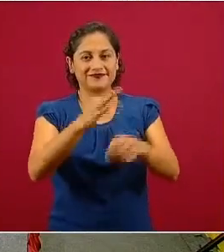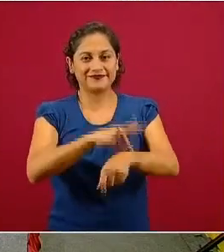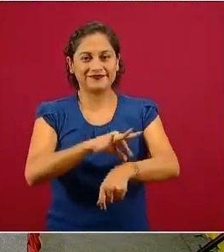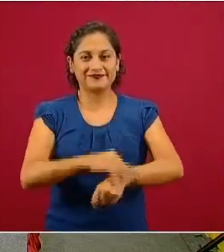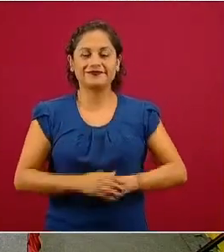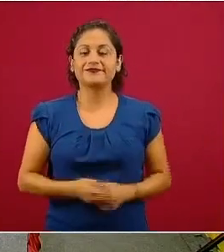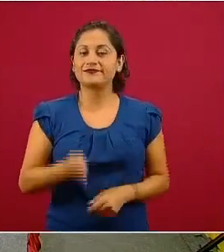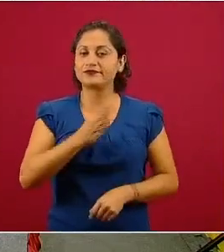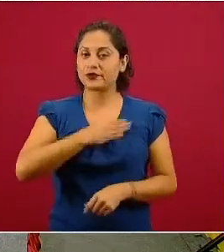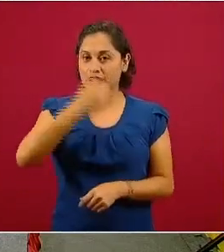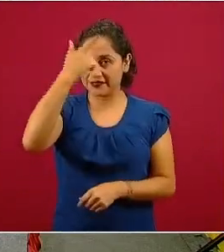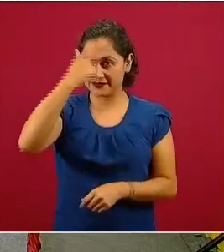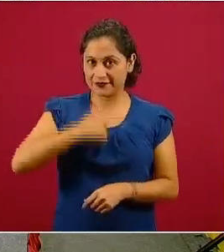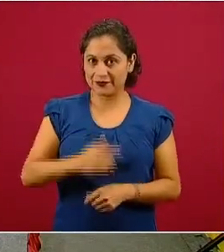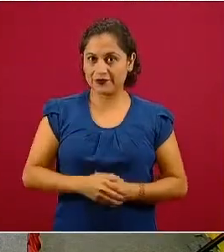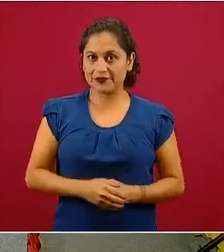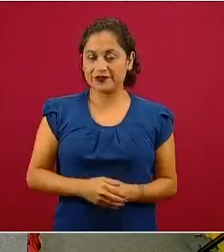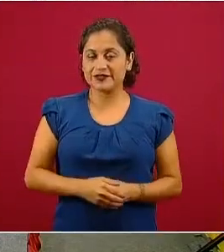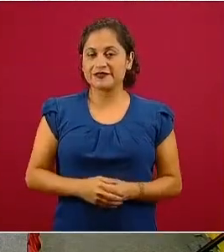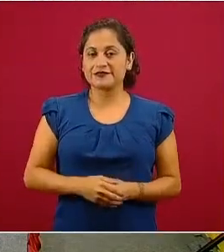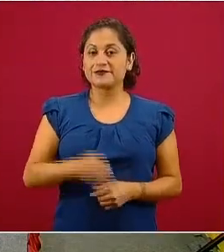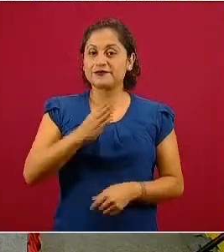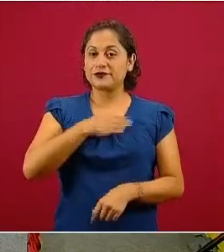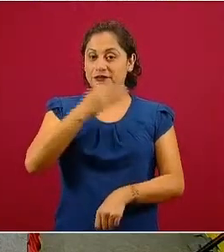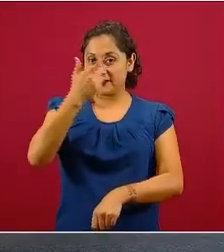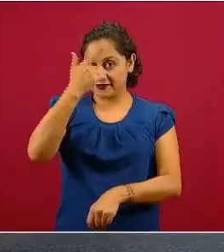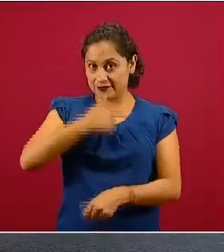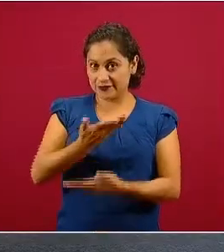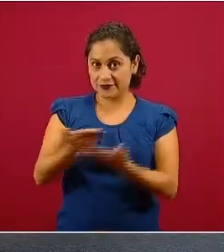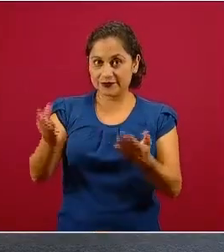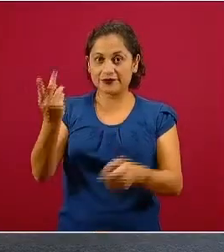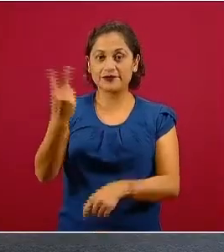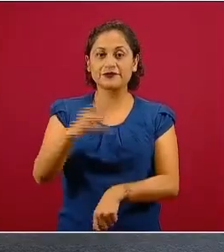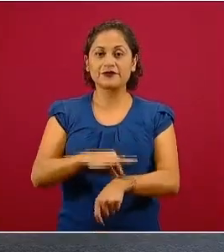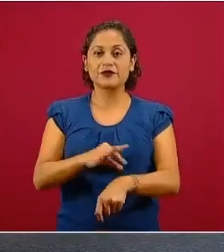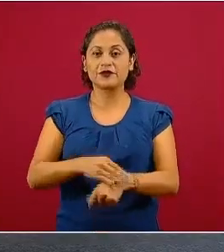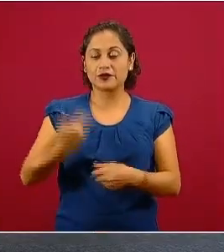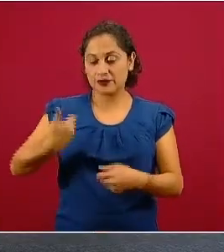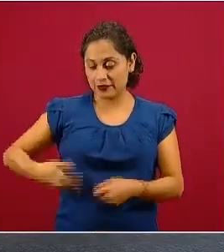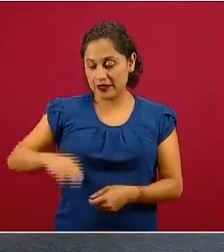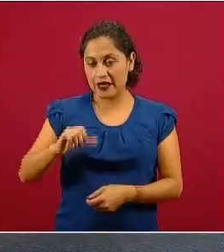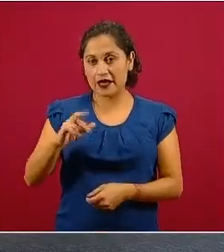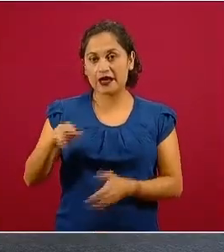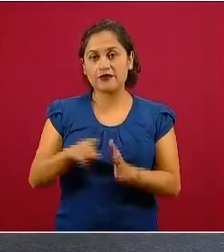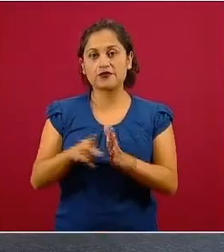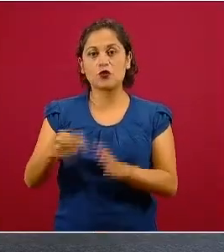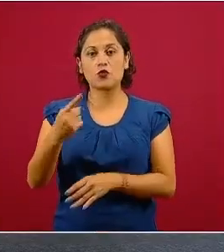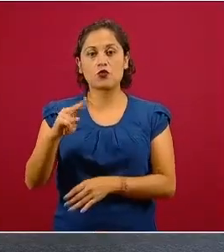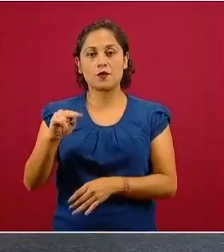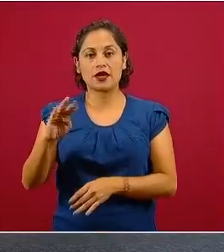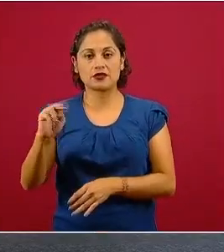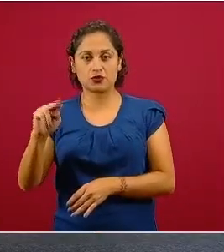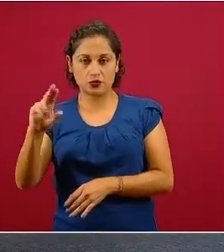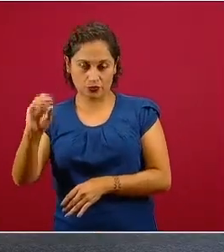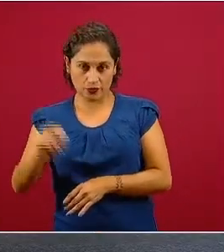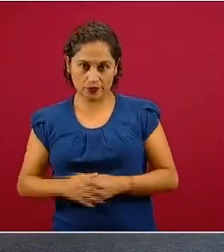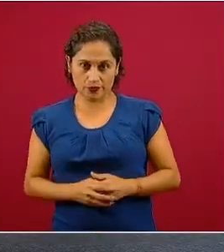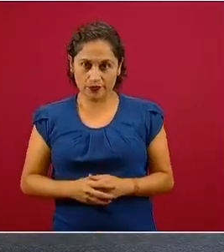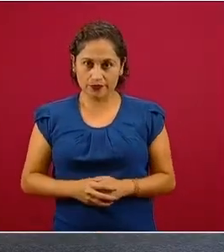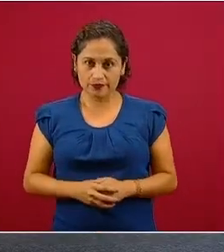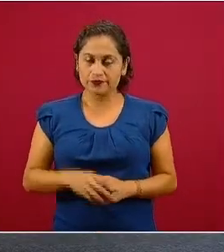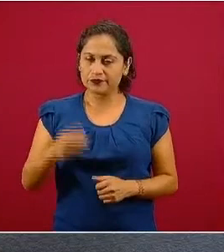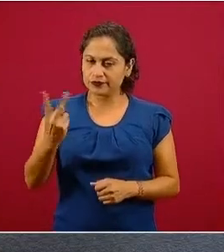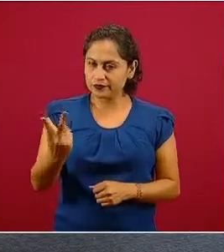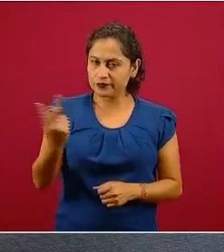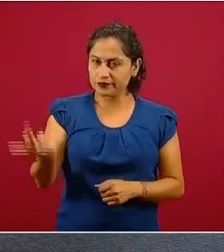Buenas noches, doctor Gatell. Buenas noches, doctora Salomía. Carlos Avaroa, del 1 más 1. Disculpe, yo tengo 2 preguntas. La primera, doctor,